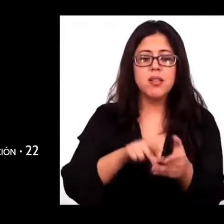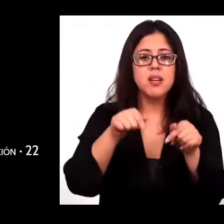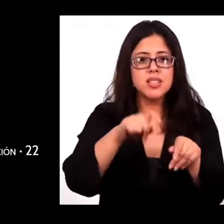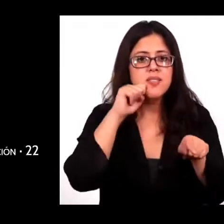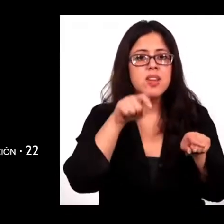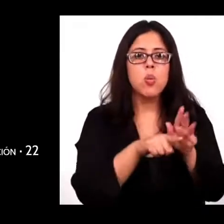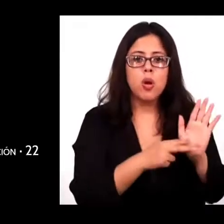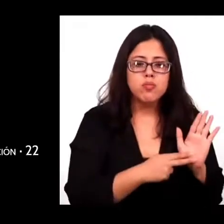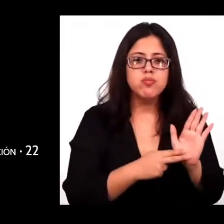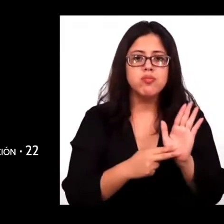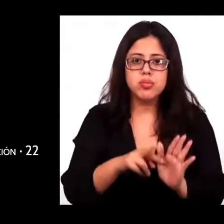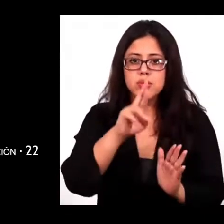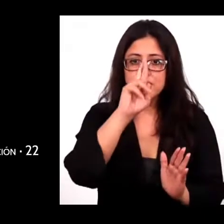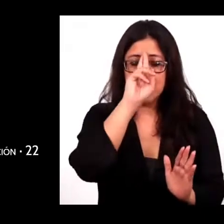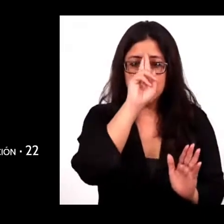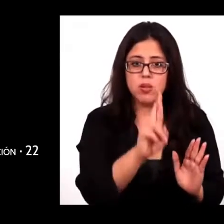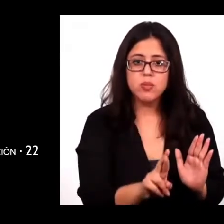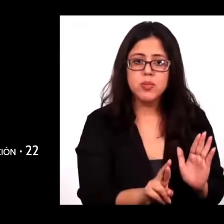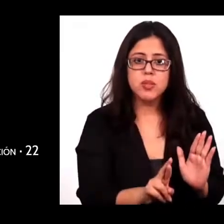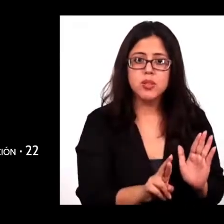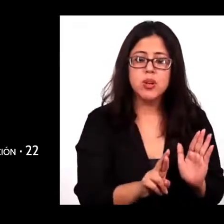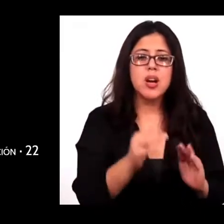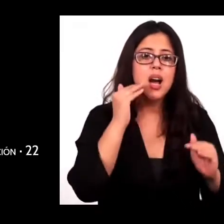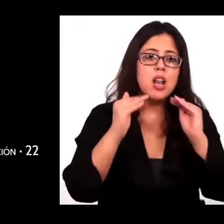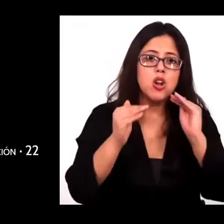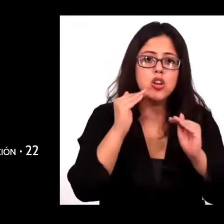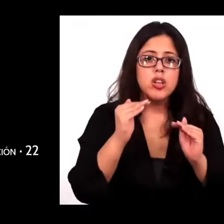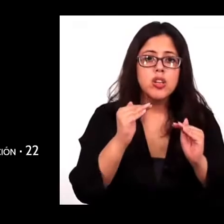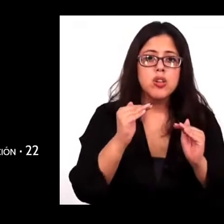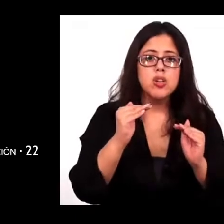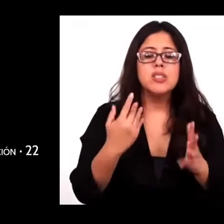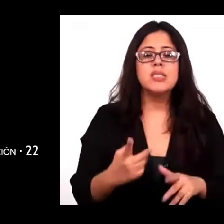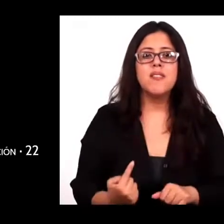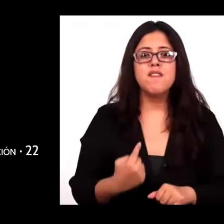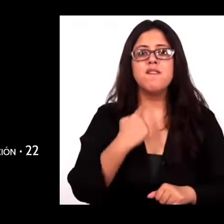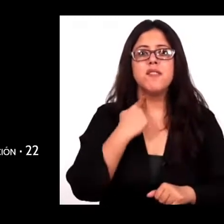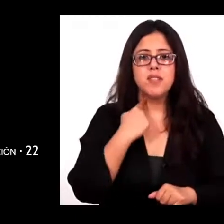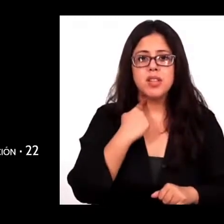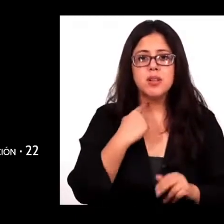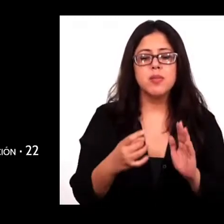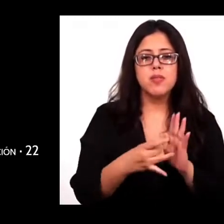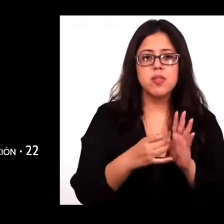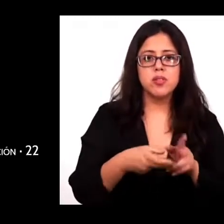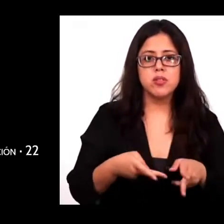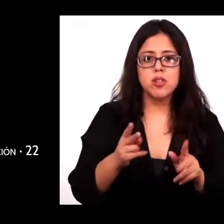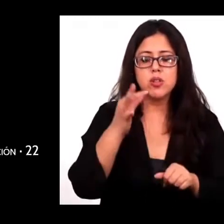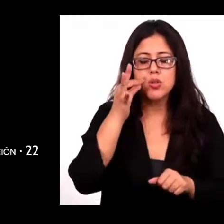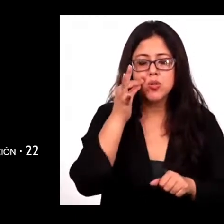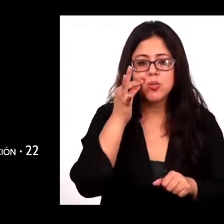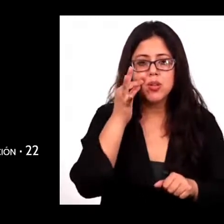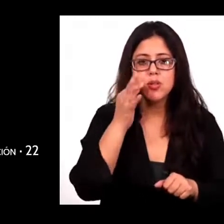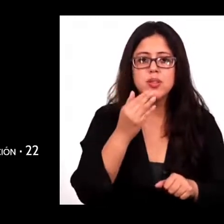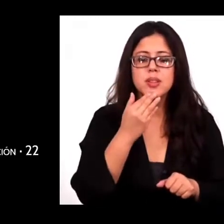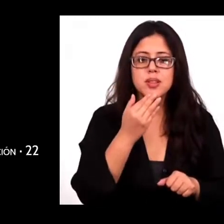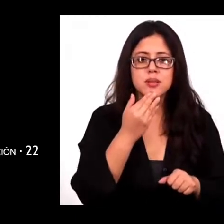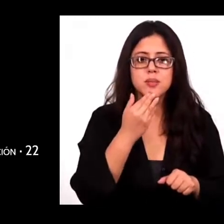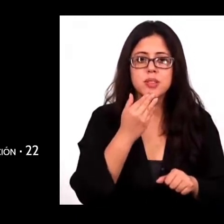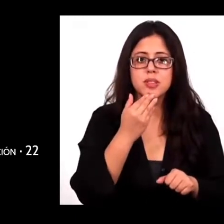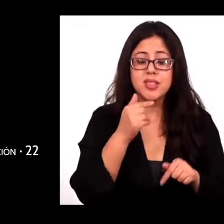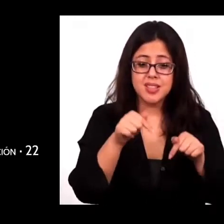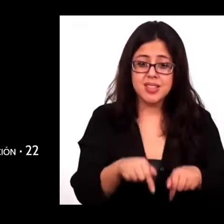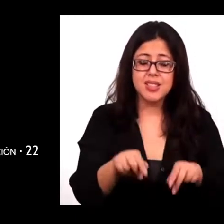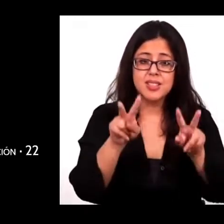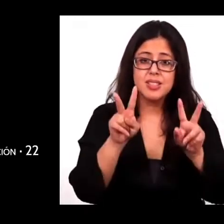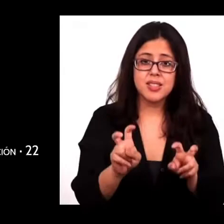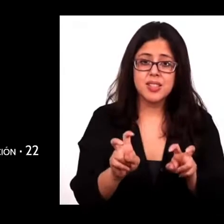de reconocimiento a los niños, niñas y adolescentes víctimas, en tanto víctimas de violaciones a los derechos humanos, y que por lo tanto, bajo ese